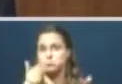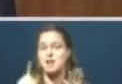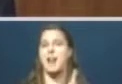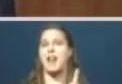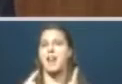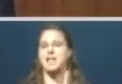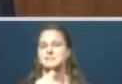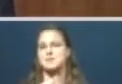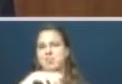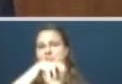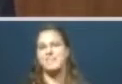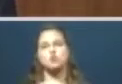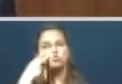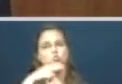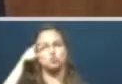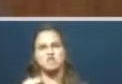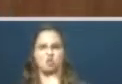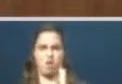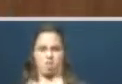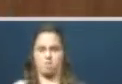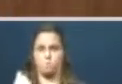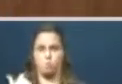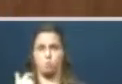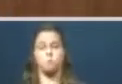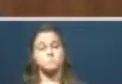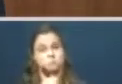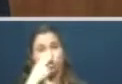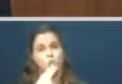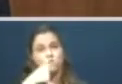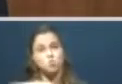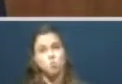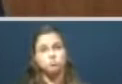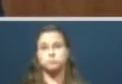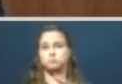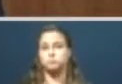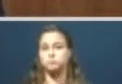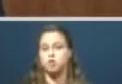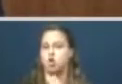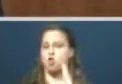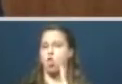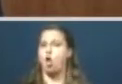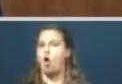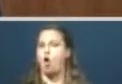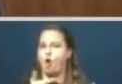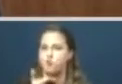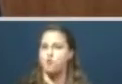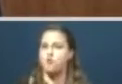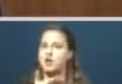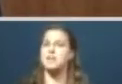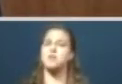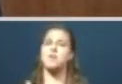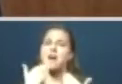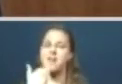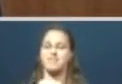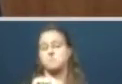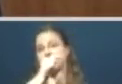de centros museísticos y desde enero conforme al compromiso está disponible toda nuestra oferta a través de la agenda cultural de